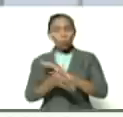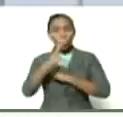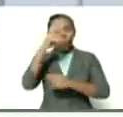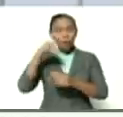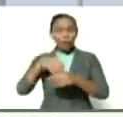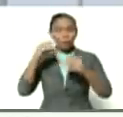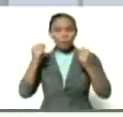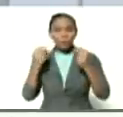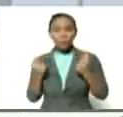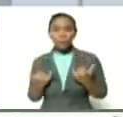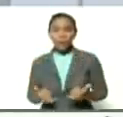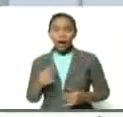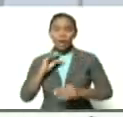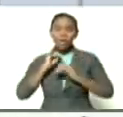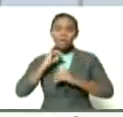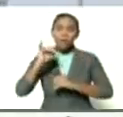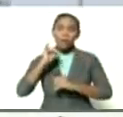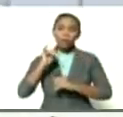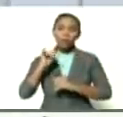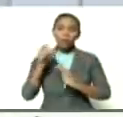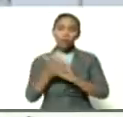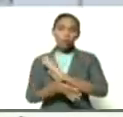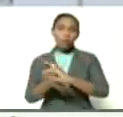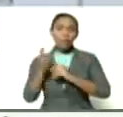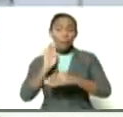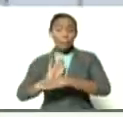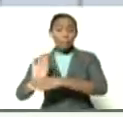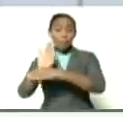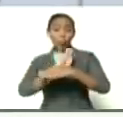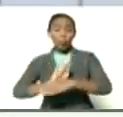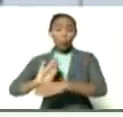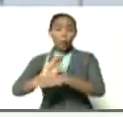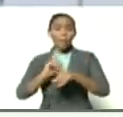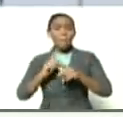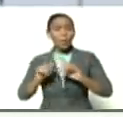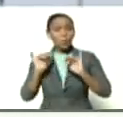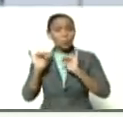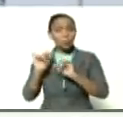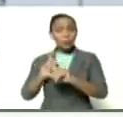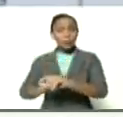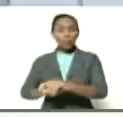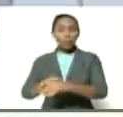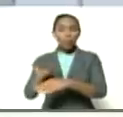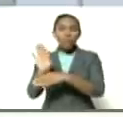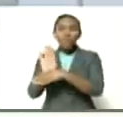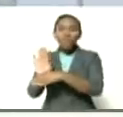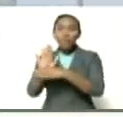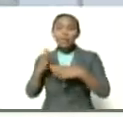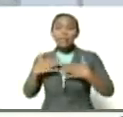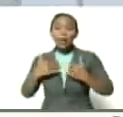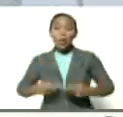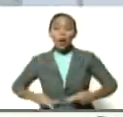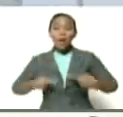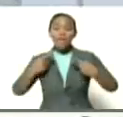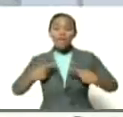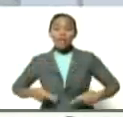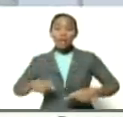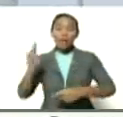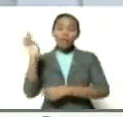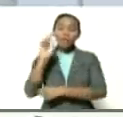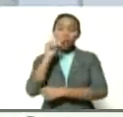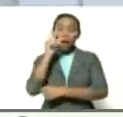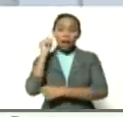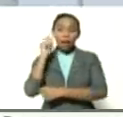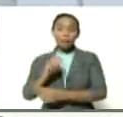inmediatamente hay anuncios y acciones de protección, pero al mismo tiempo cuidar la salud y la vida de los venezolanos y